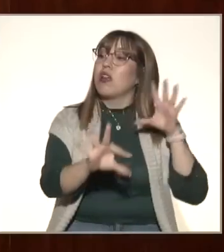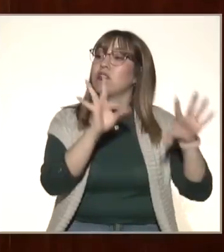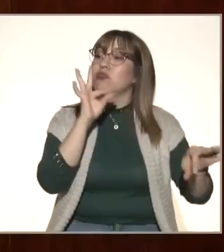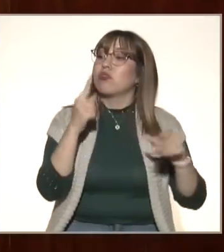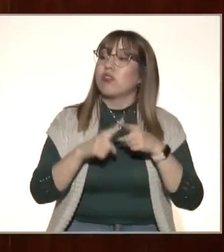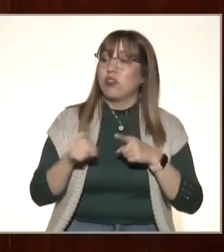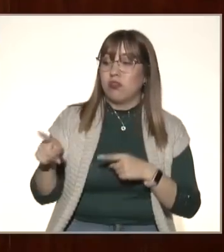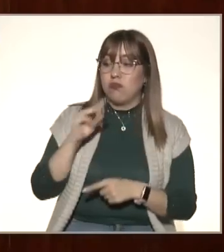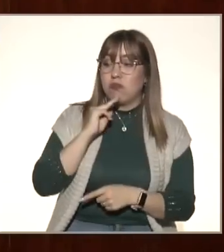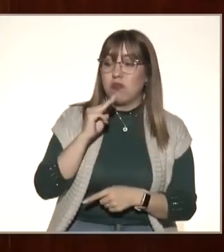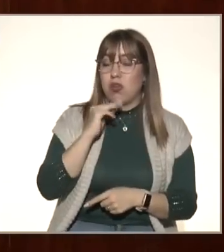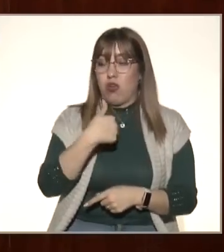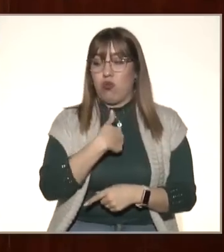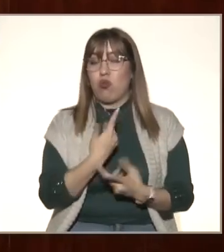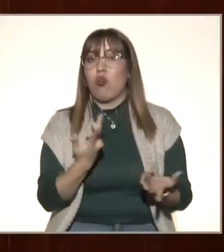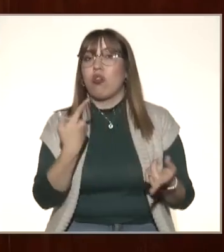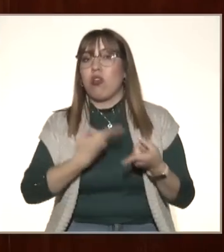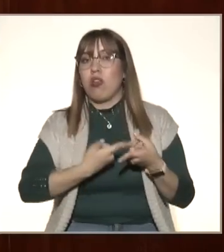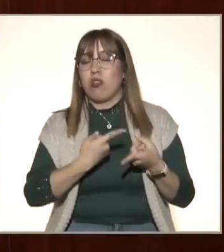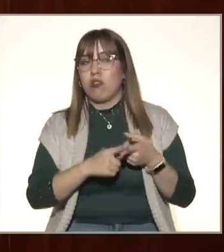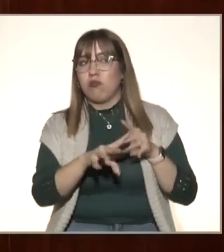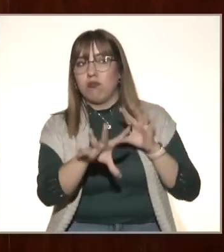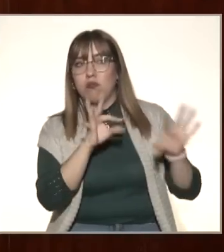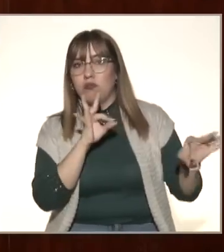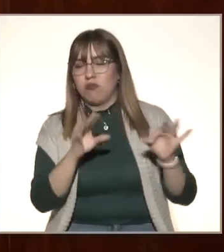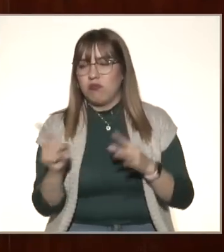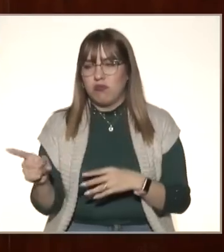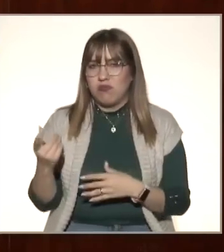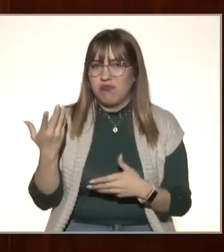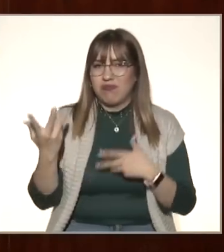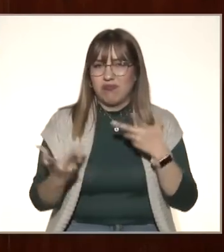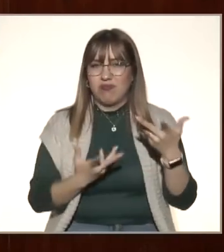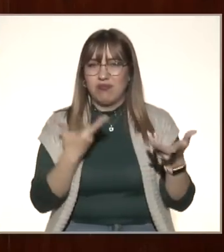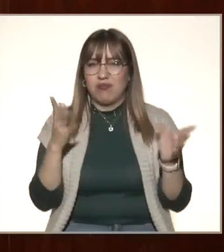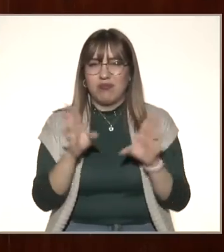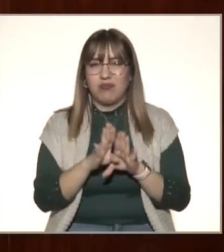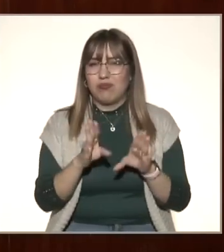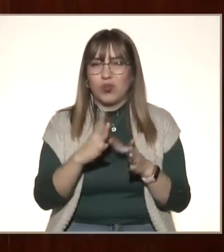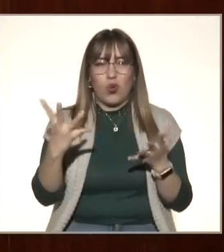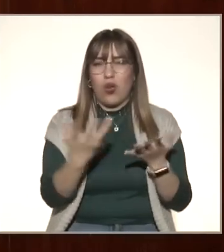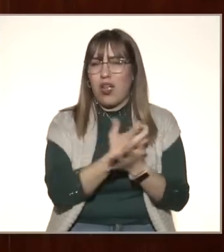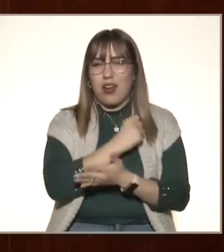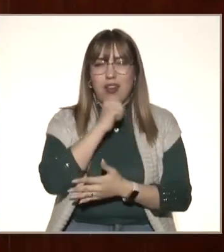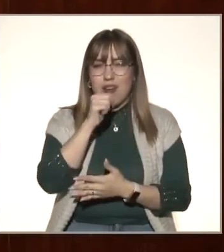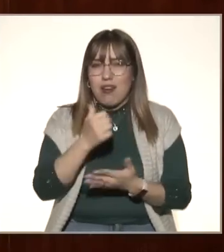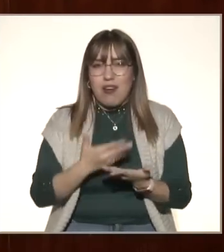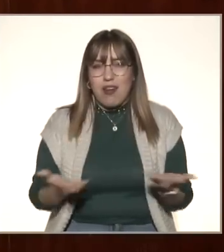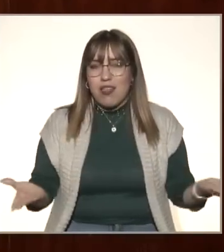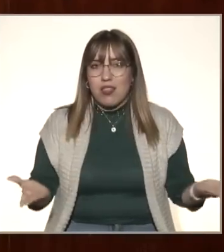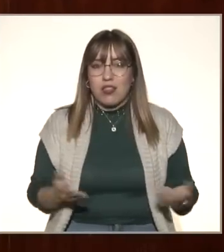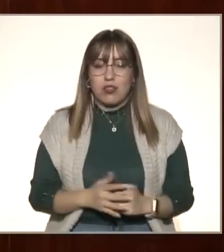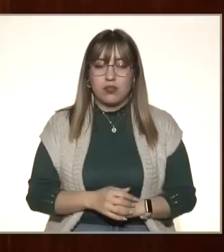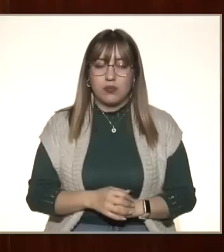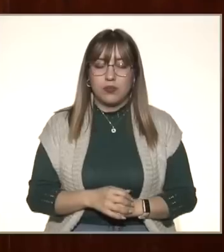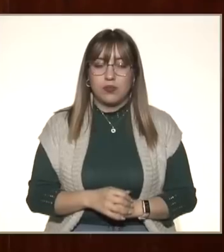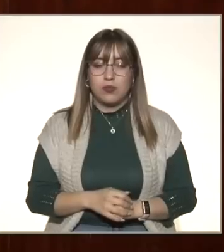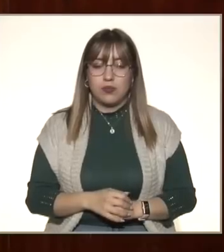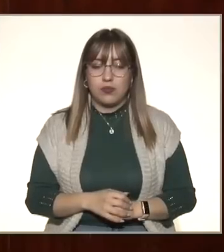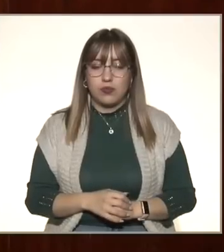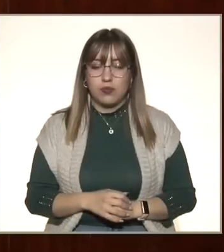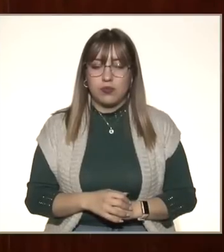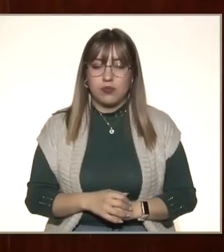modo adversarial, nos aparta de la conexión, ¿no? Nadie gana. Exactamente. Entonces, en ese modo adversarial